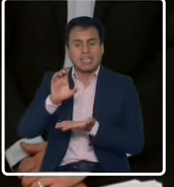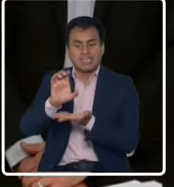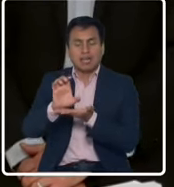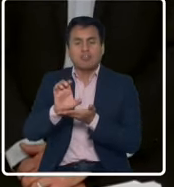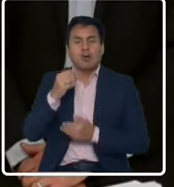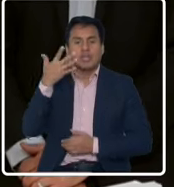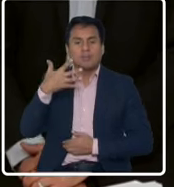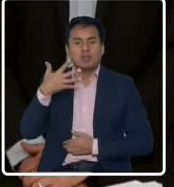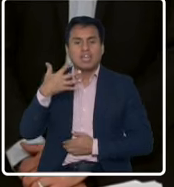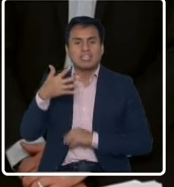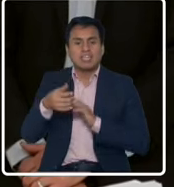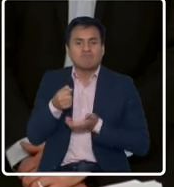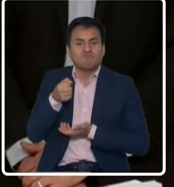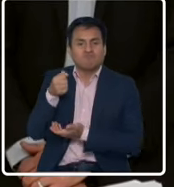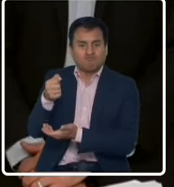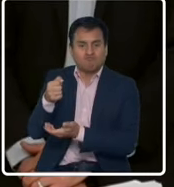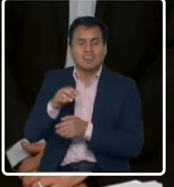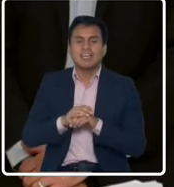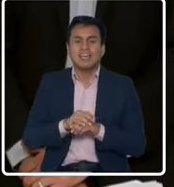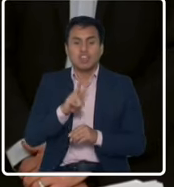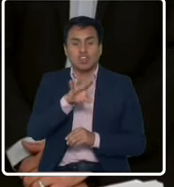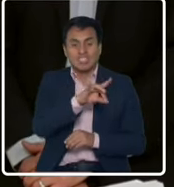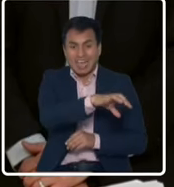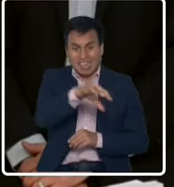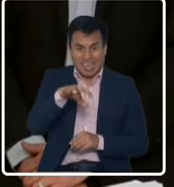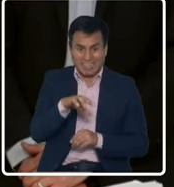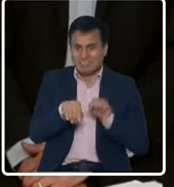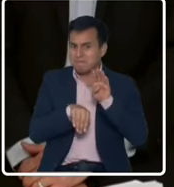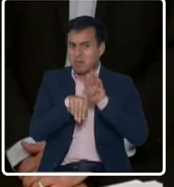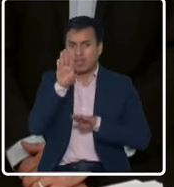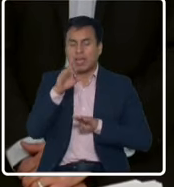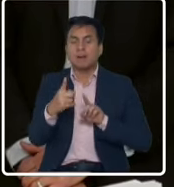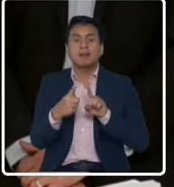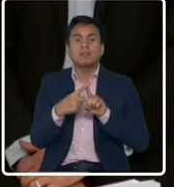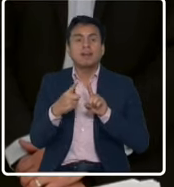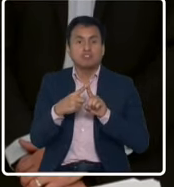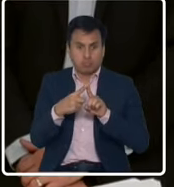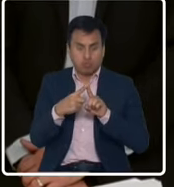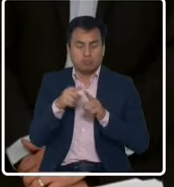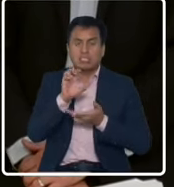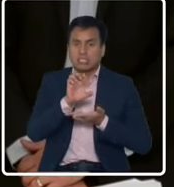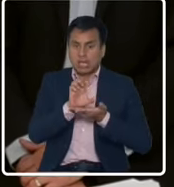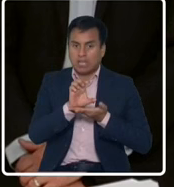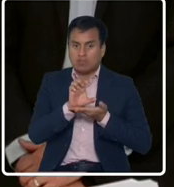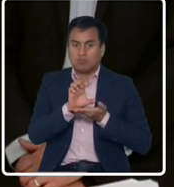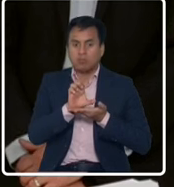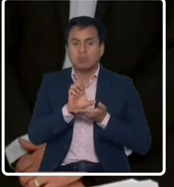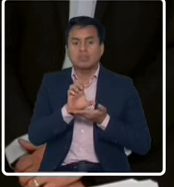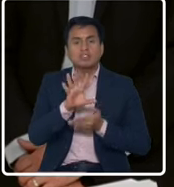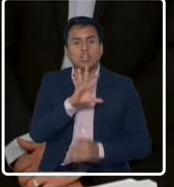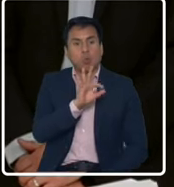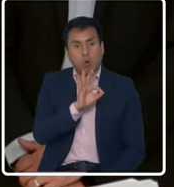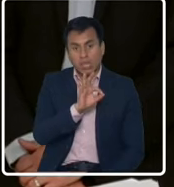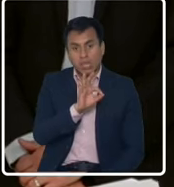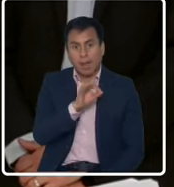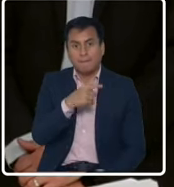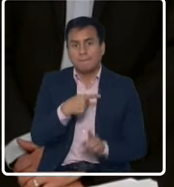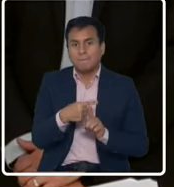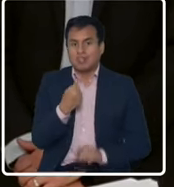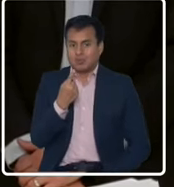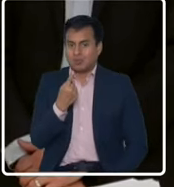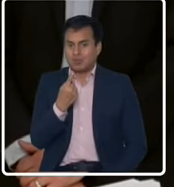importantes recursos estos dos salares donde habrá mayoría de participación del estado 50